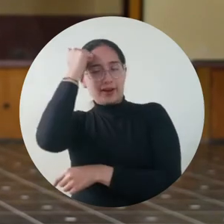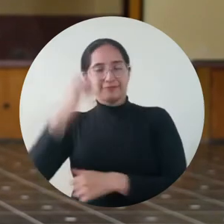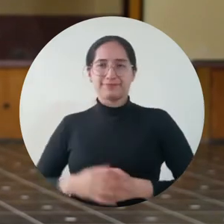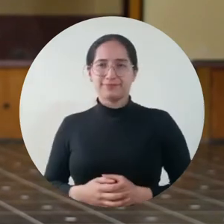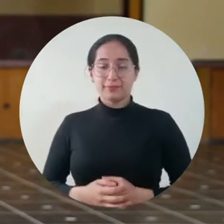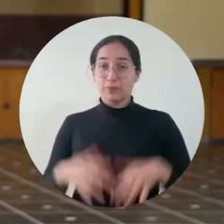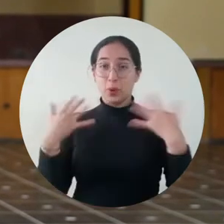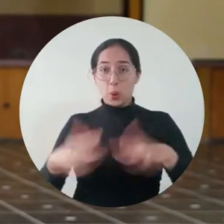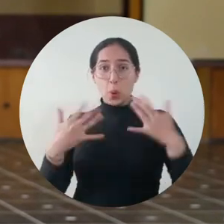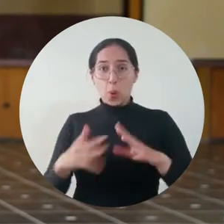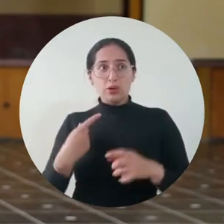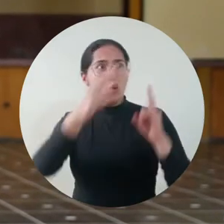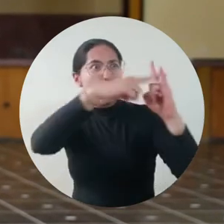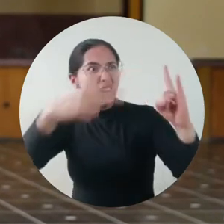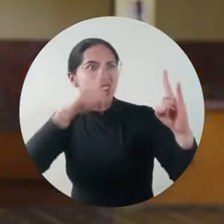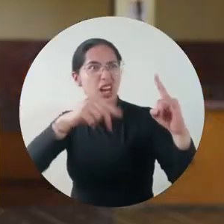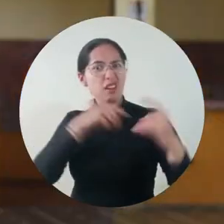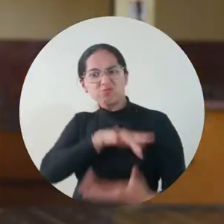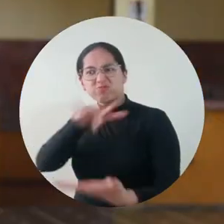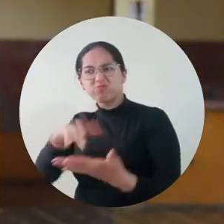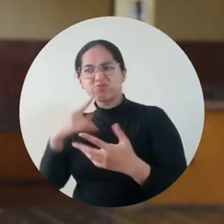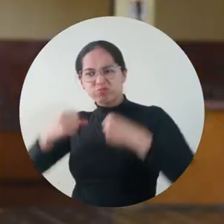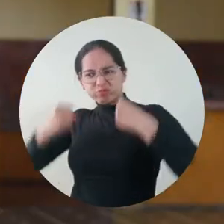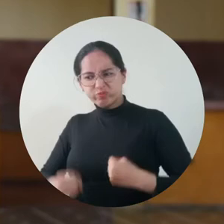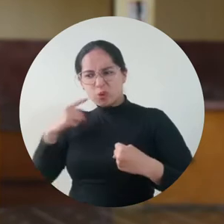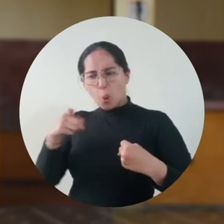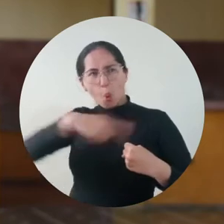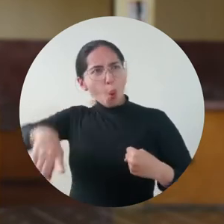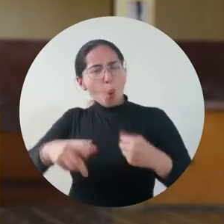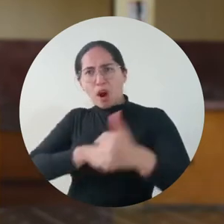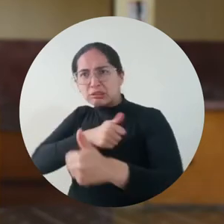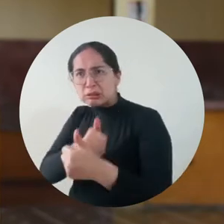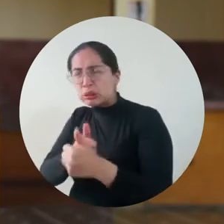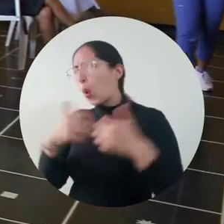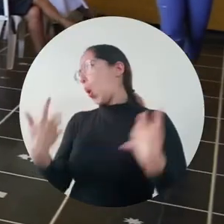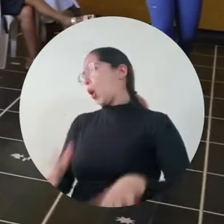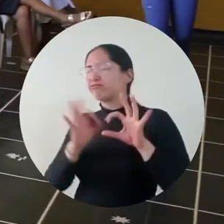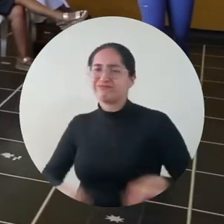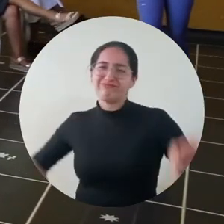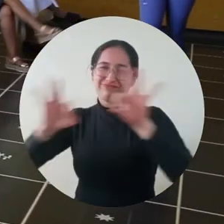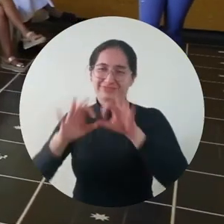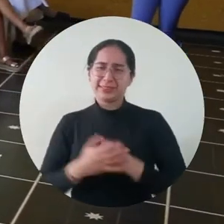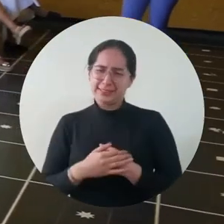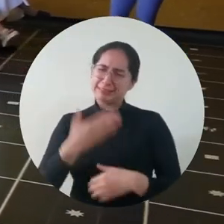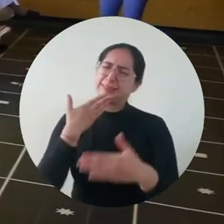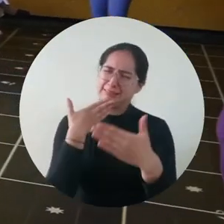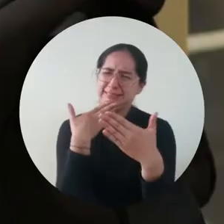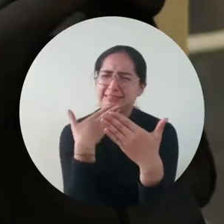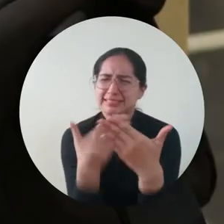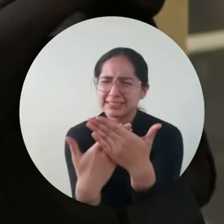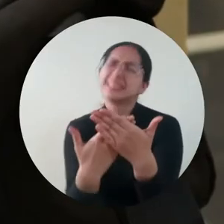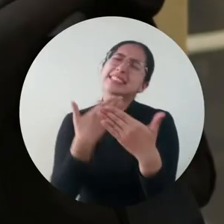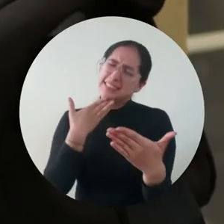universidad tiene mucha presencia dentro del departamento. Es un acompañamiento en el que están haciendo ahora muy significativo. Yo les